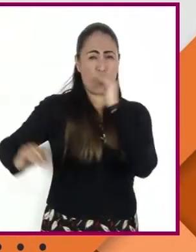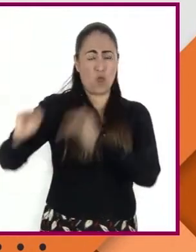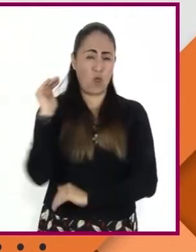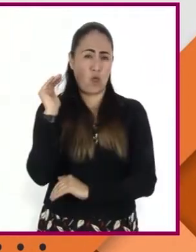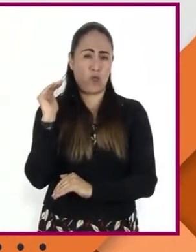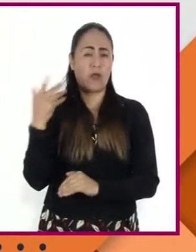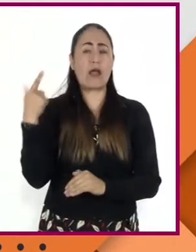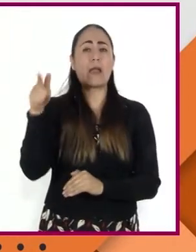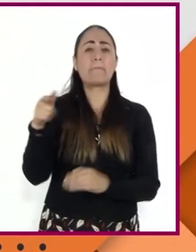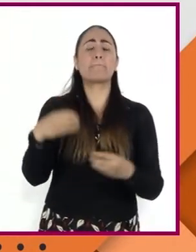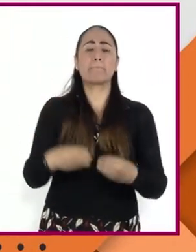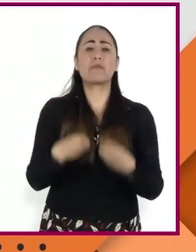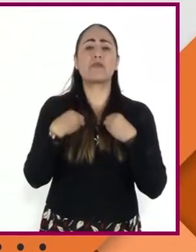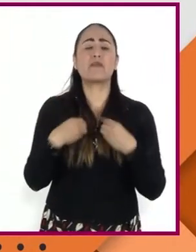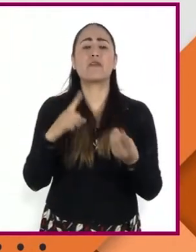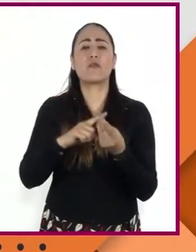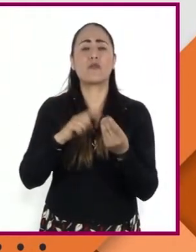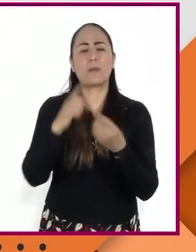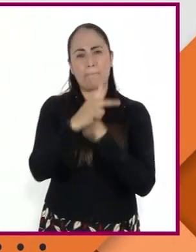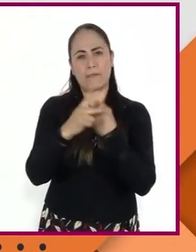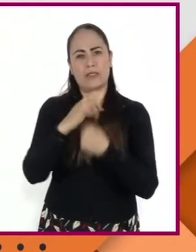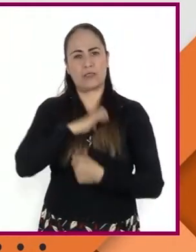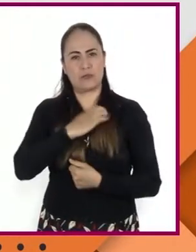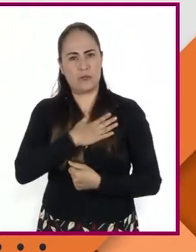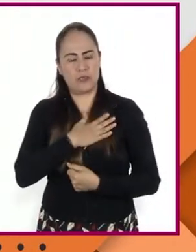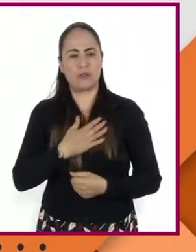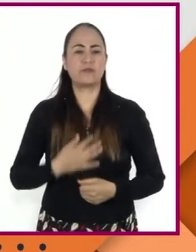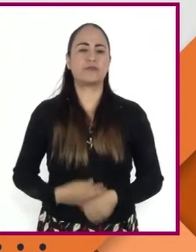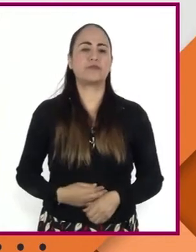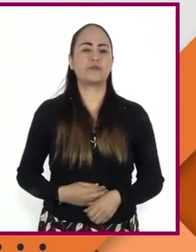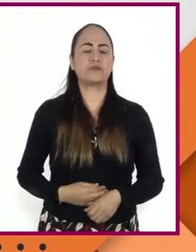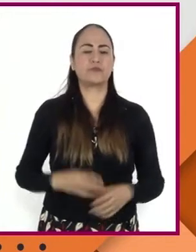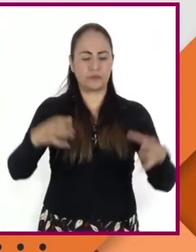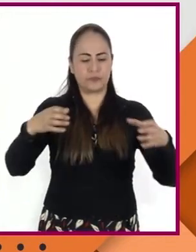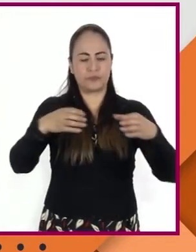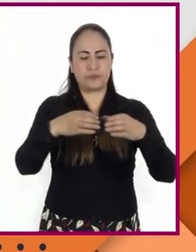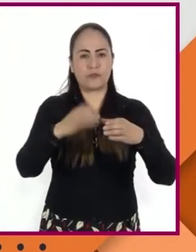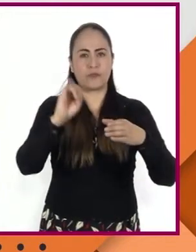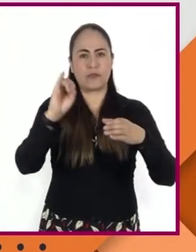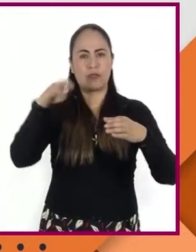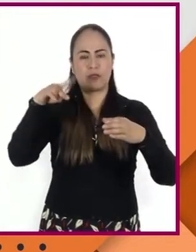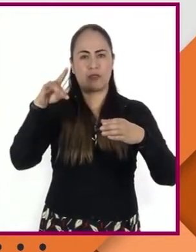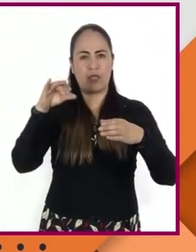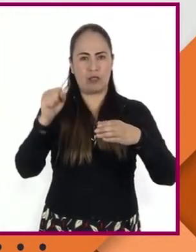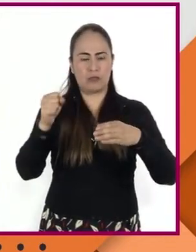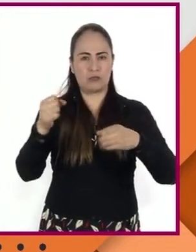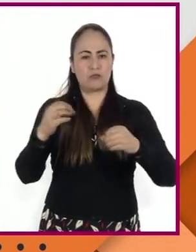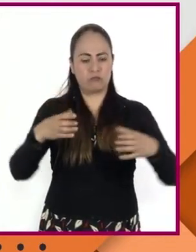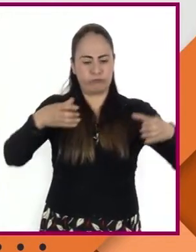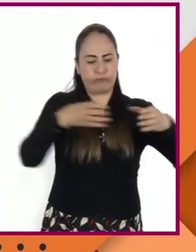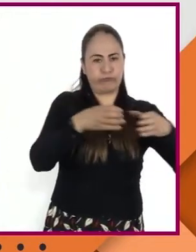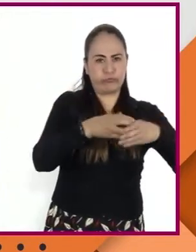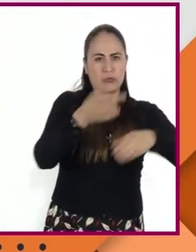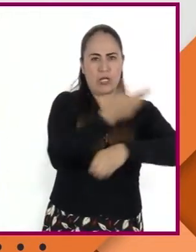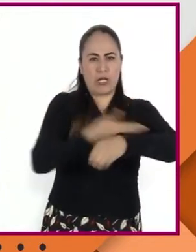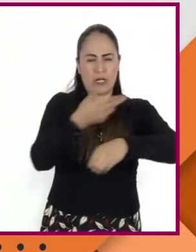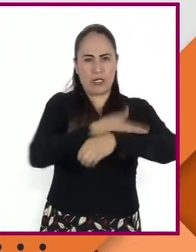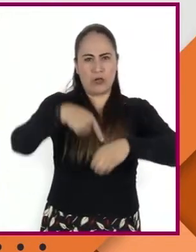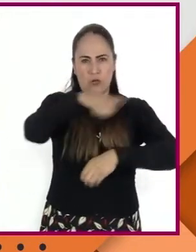entregaron zonas mineras a los españoles con la idea de incrementar la producción de metales. Los cambios en las formas de